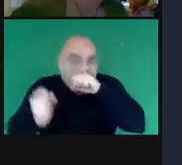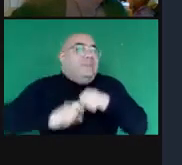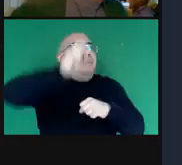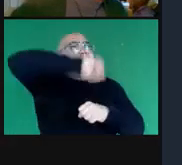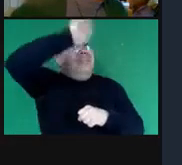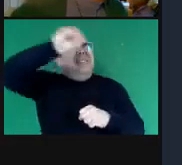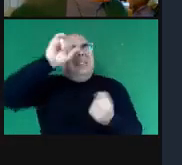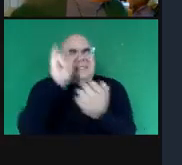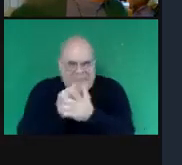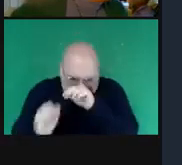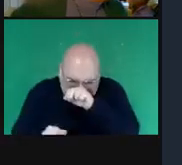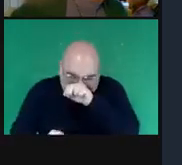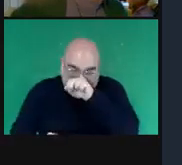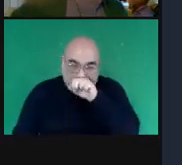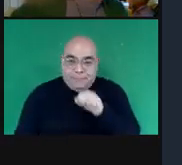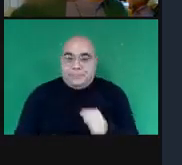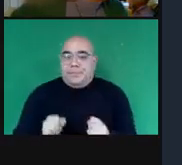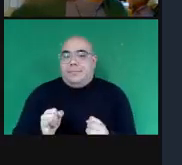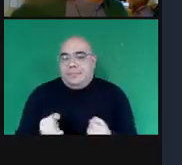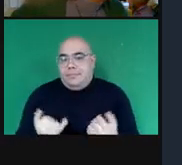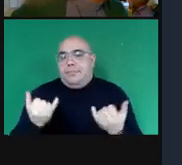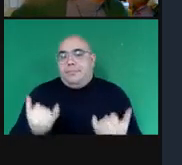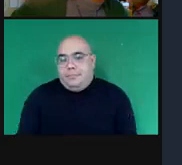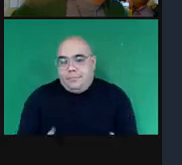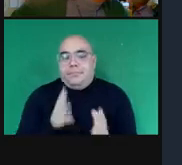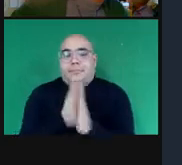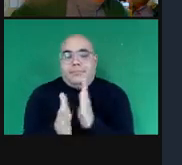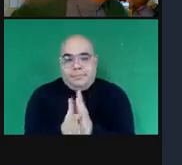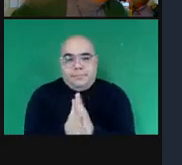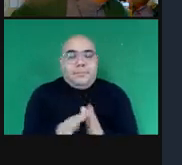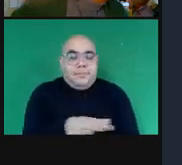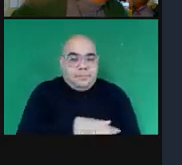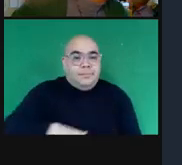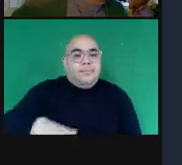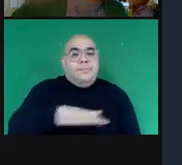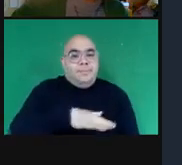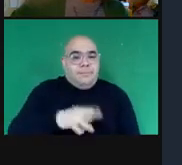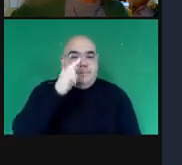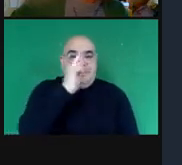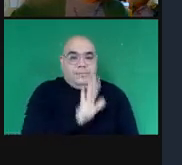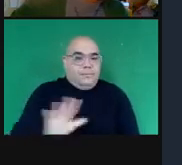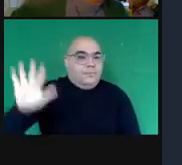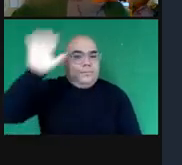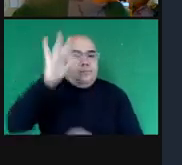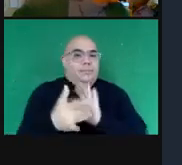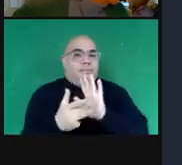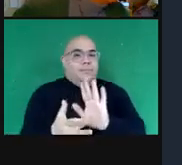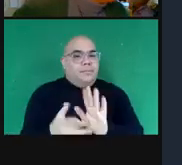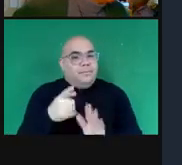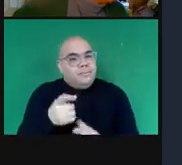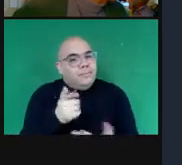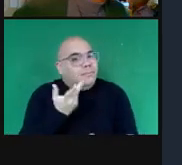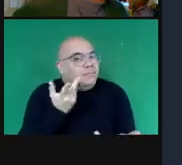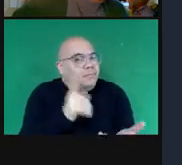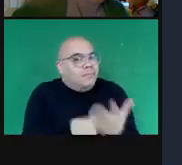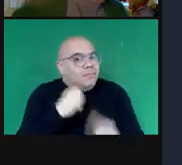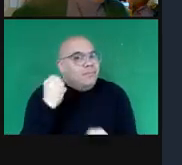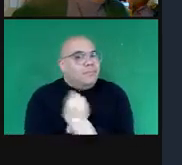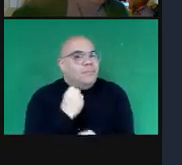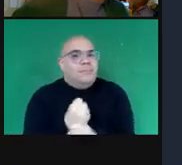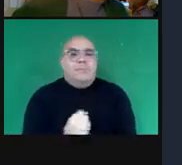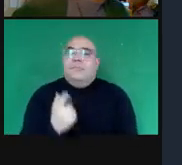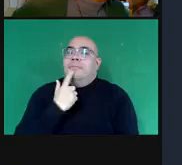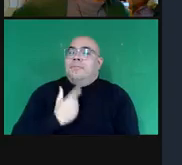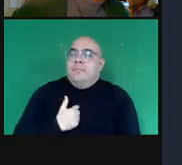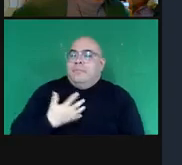Sergio es muy buen dibujante, aunque este graffiti no está en la Nacional, me lo mostró cuando le pregunté cómo trabajaba. Me dijo, en